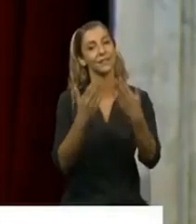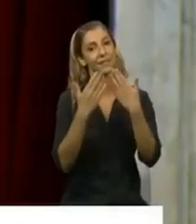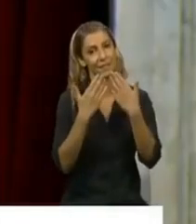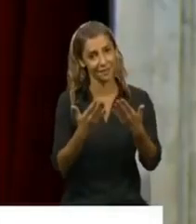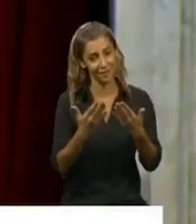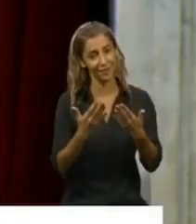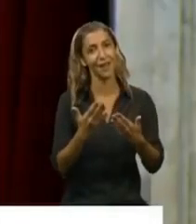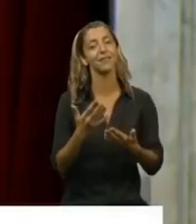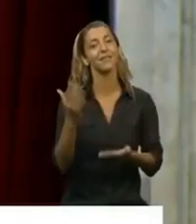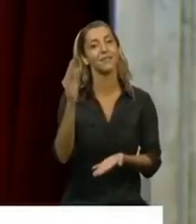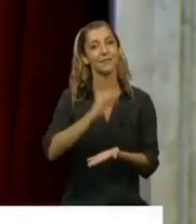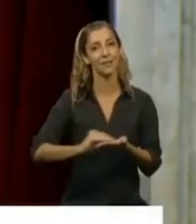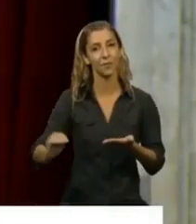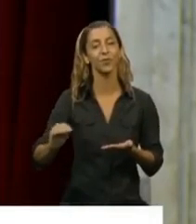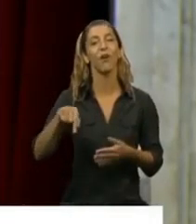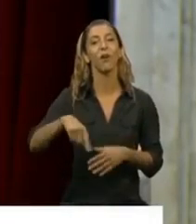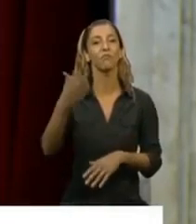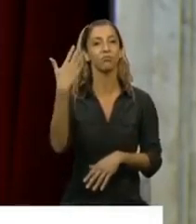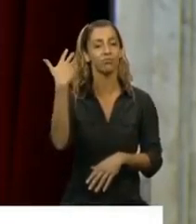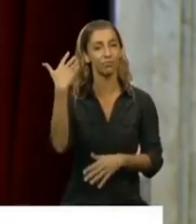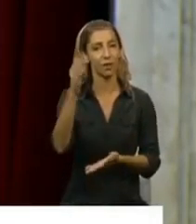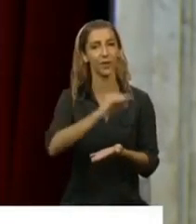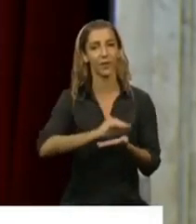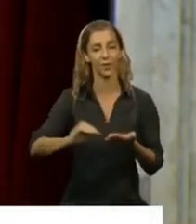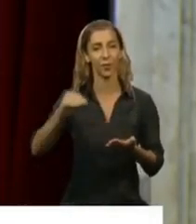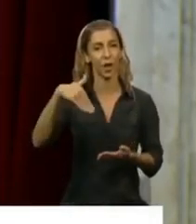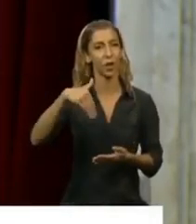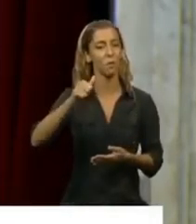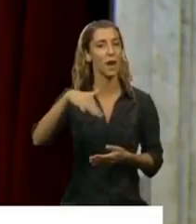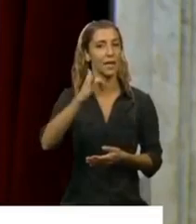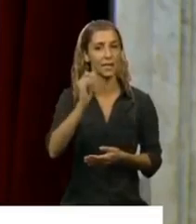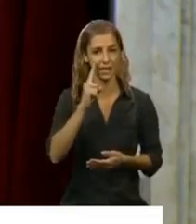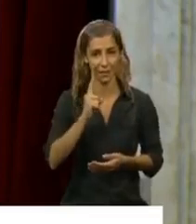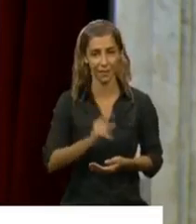Tiene la palabra el diputado Rubén Manzi.